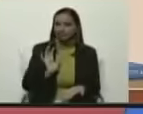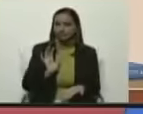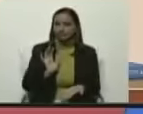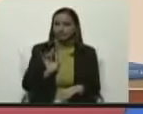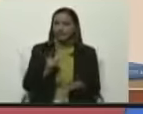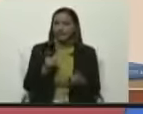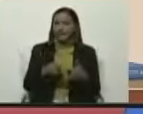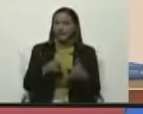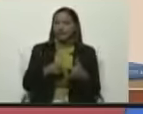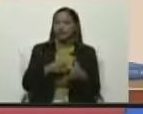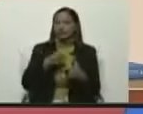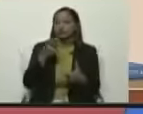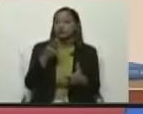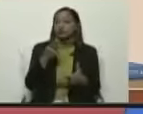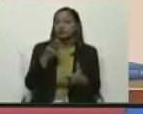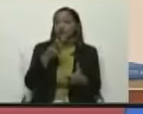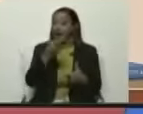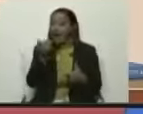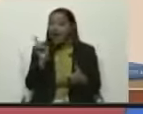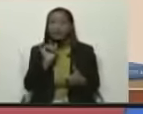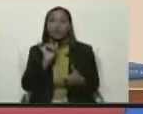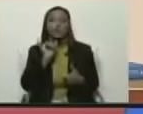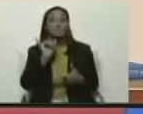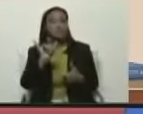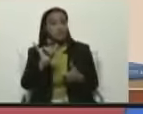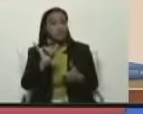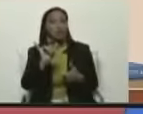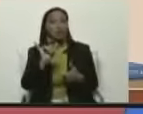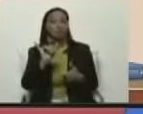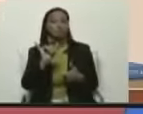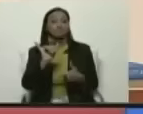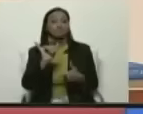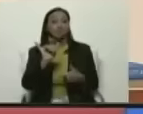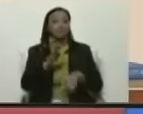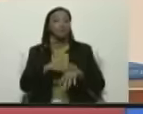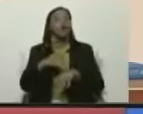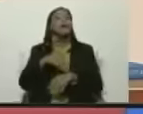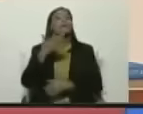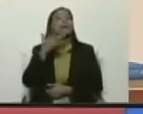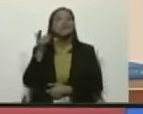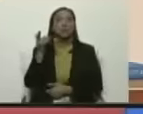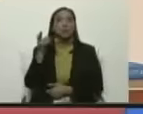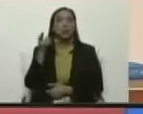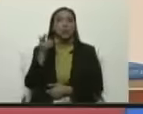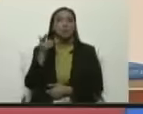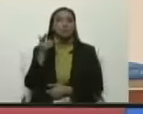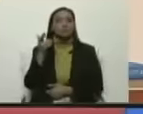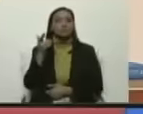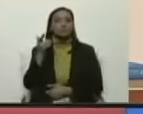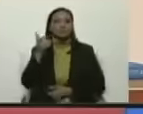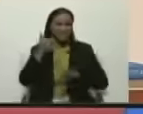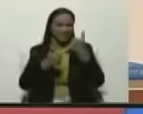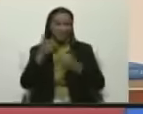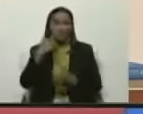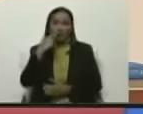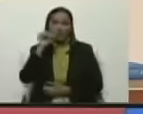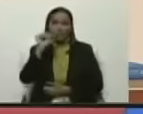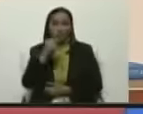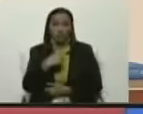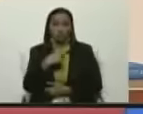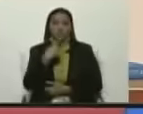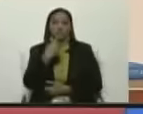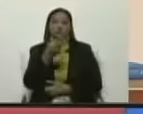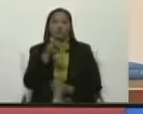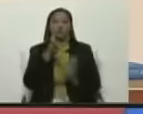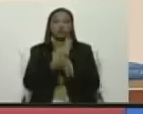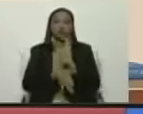Inmediatamente lo vinculan ellos mismos. Eso fue cuando el presidente dijo, nuestro candidato dijo, nos estamos enfrentando a un viejo